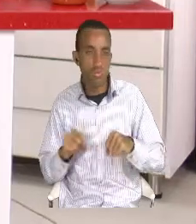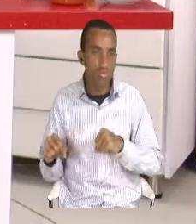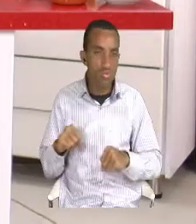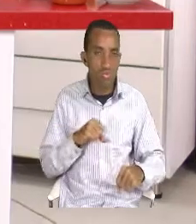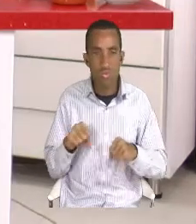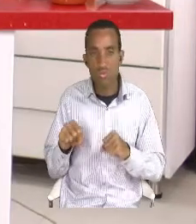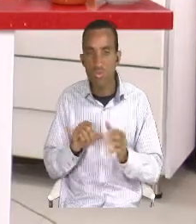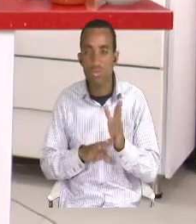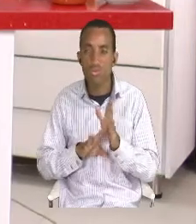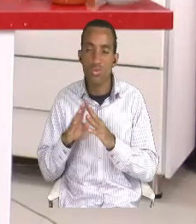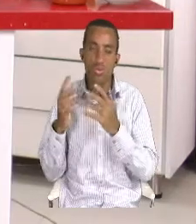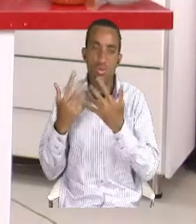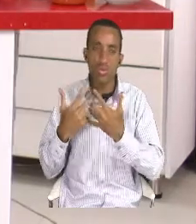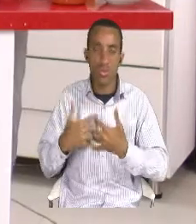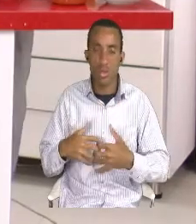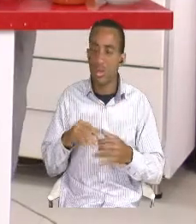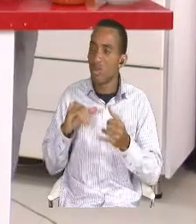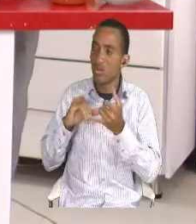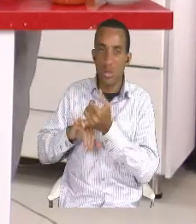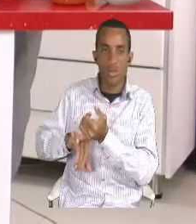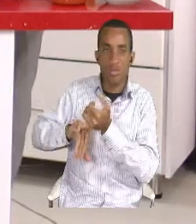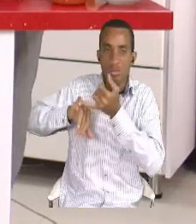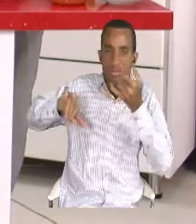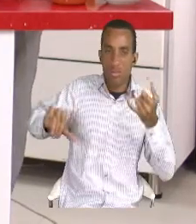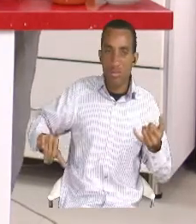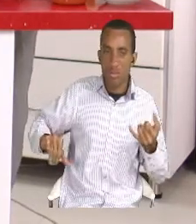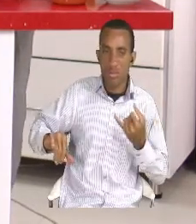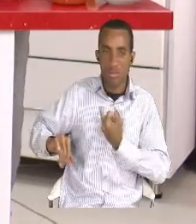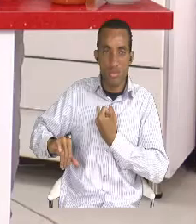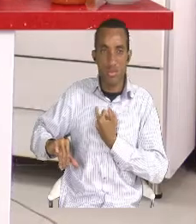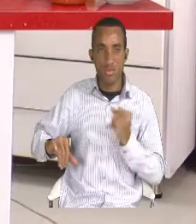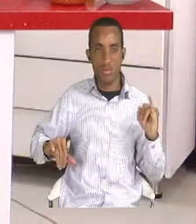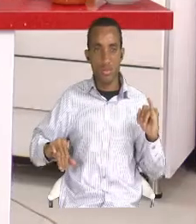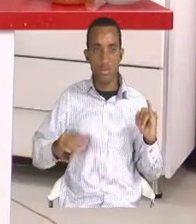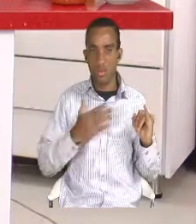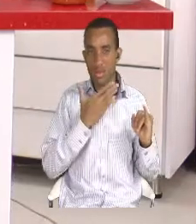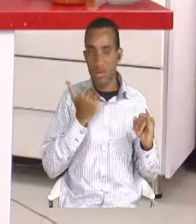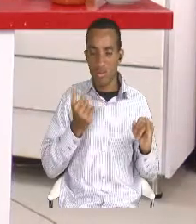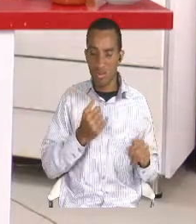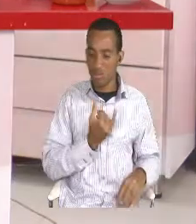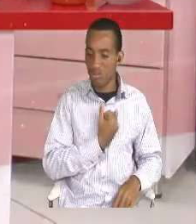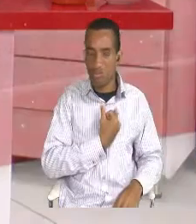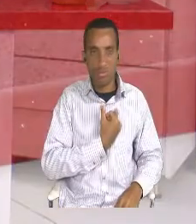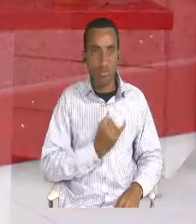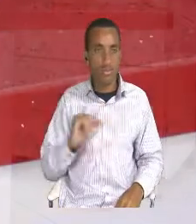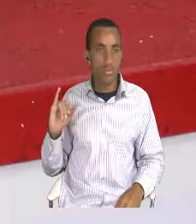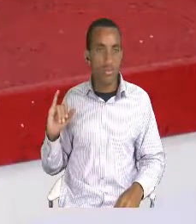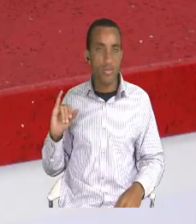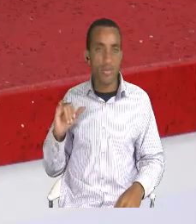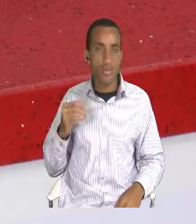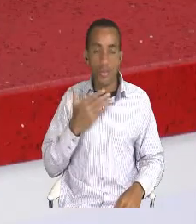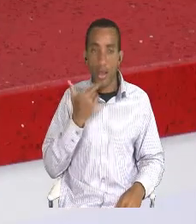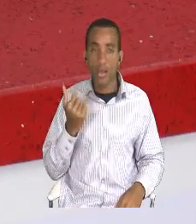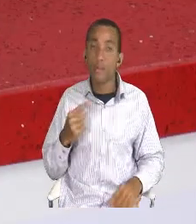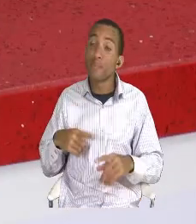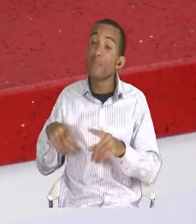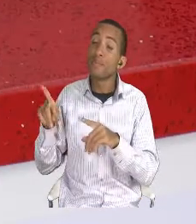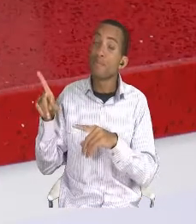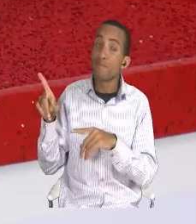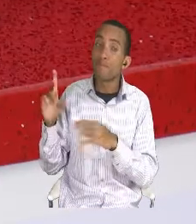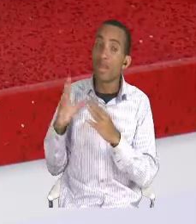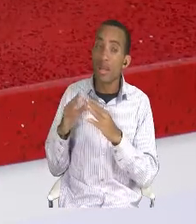que ha demostrado que ser independiente no necesita únicamente del petróleo. ¿Qué decirle precisamente a esas personas que están ahí en casa aún con la duda y que no